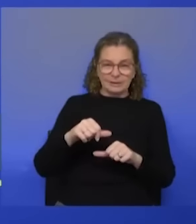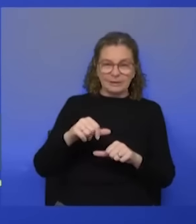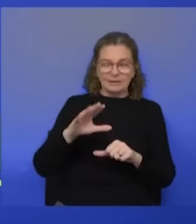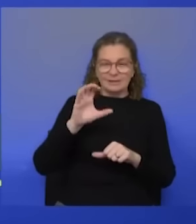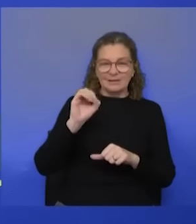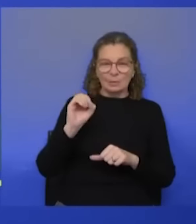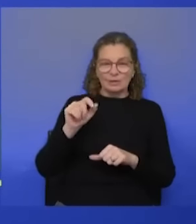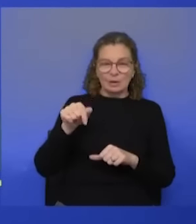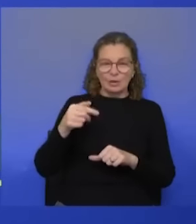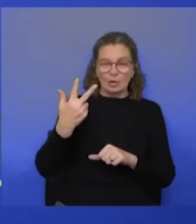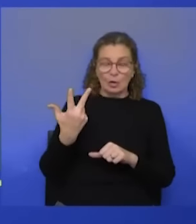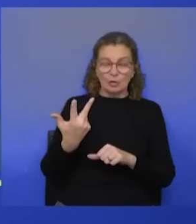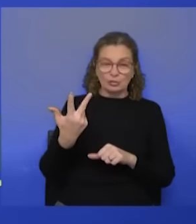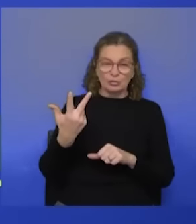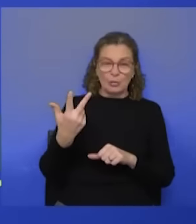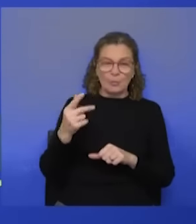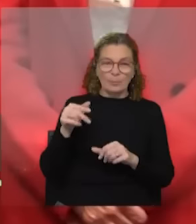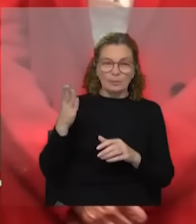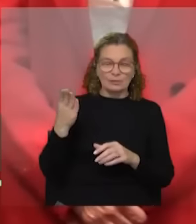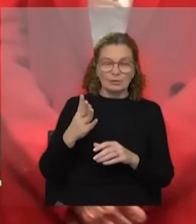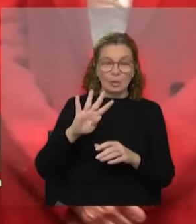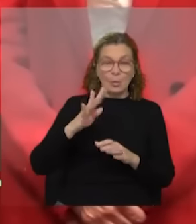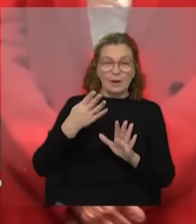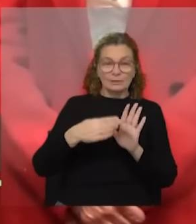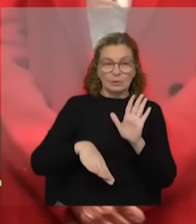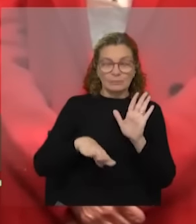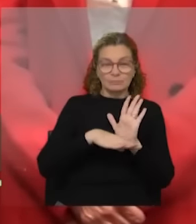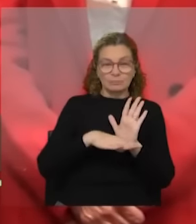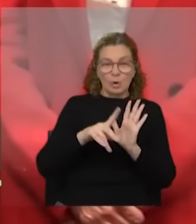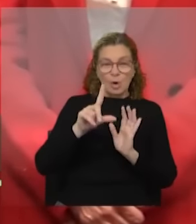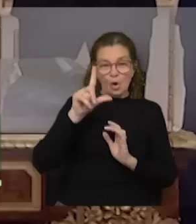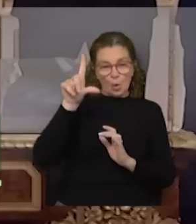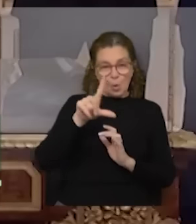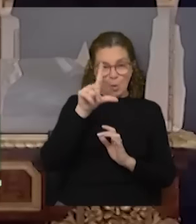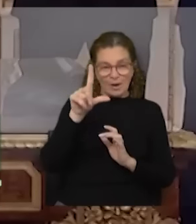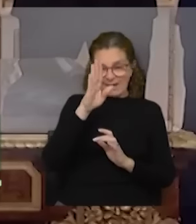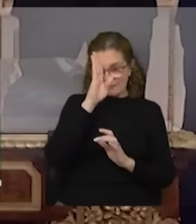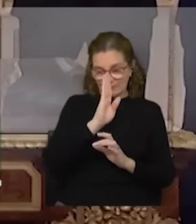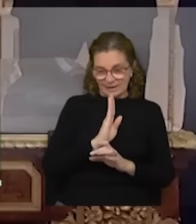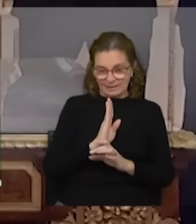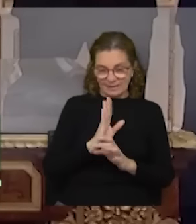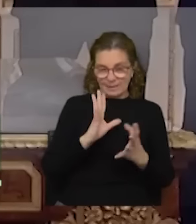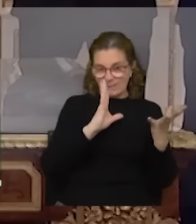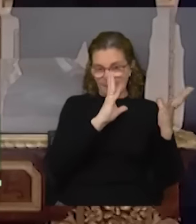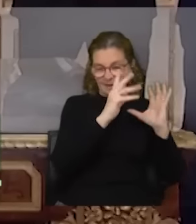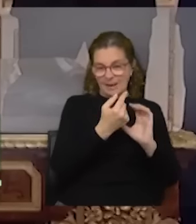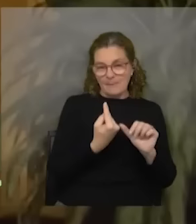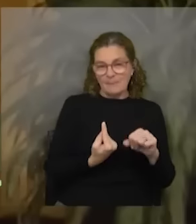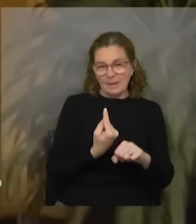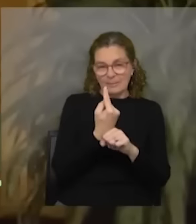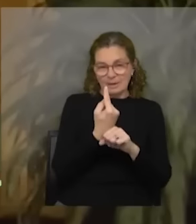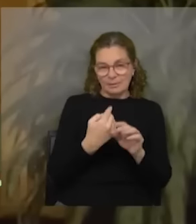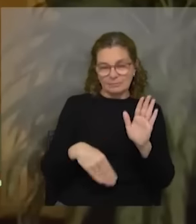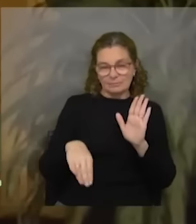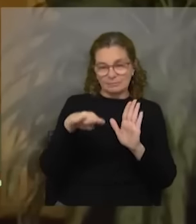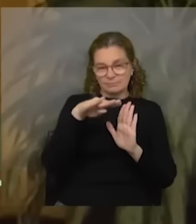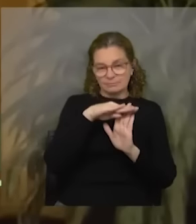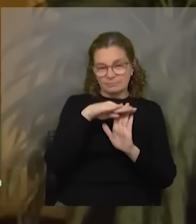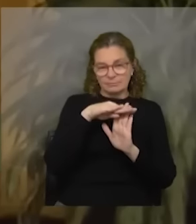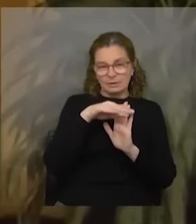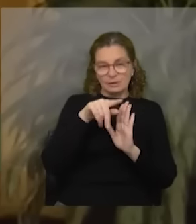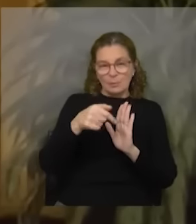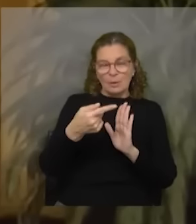con 8% siendo desplazado al cuarto lugar por el brasileño Lula da Silva mientras que milei en encabezó el ranking y noboa mantuvo